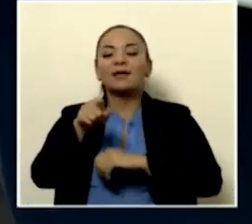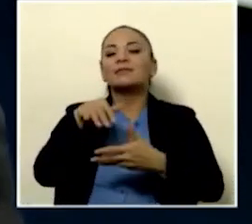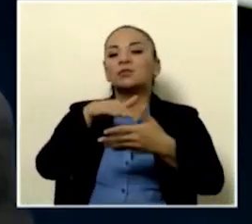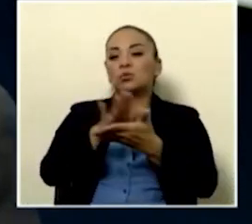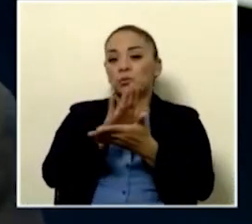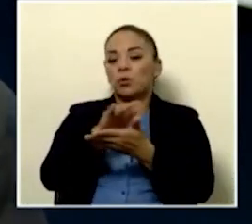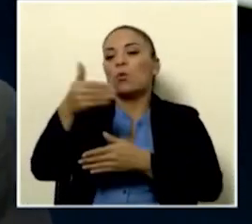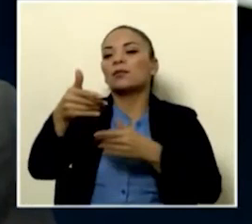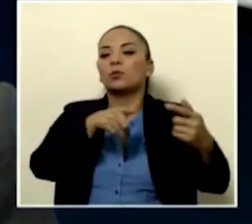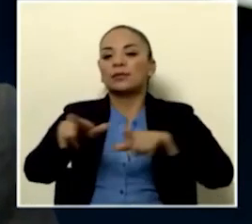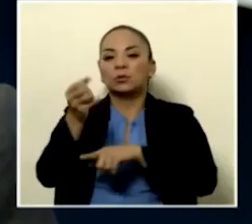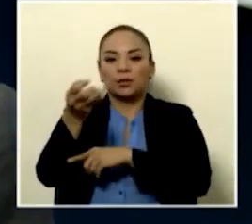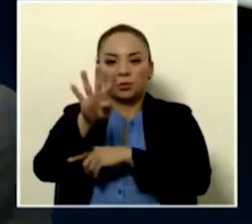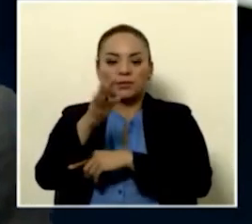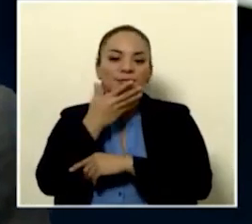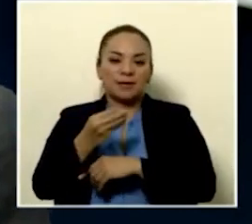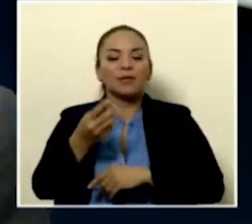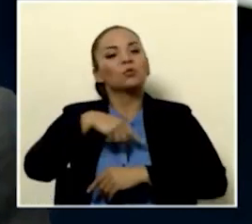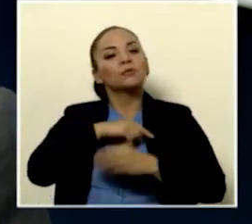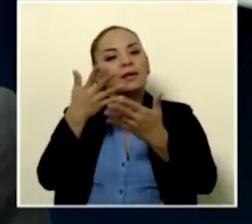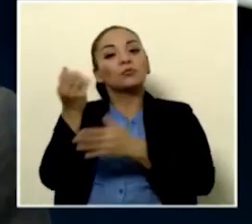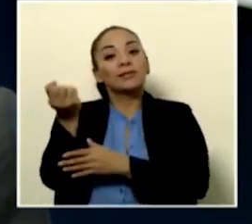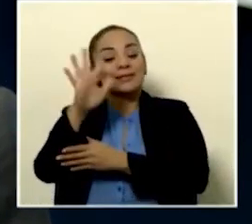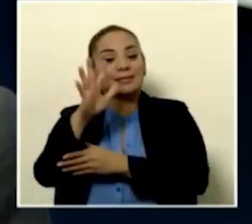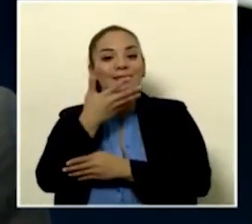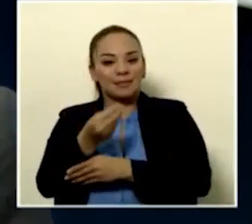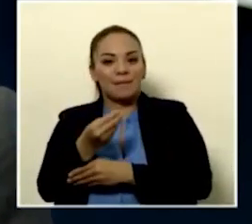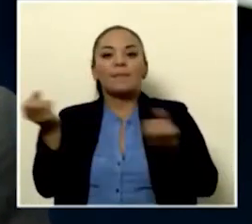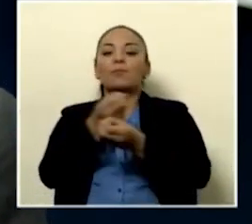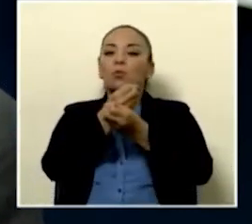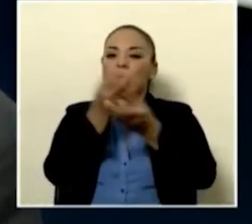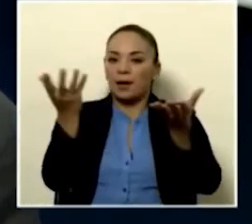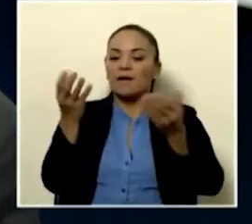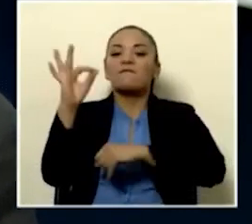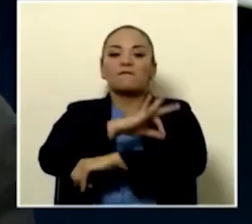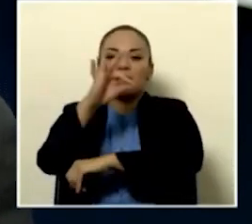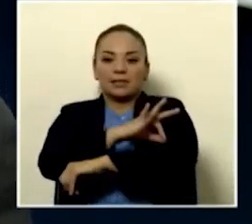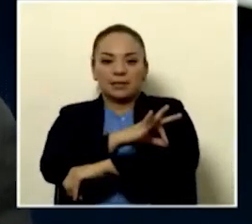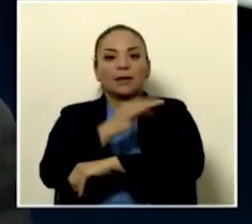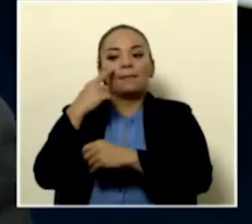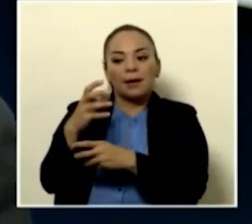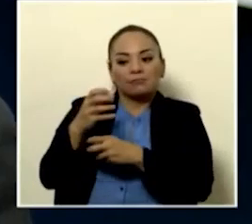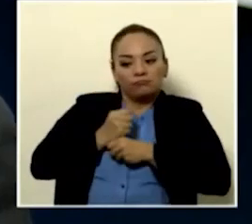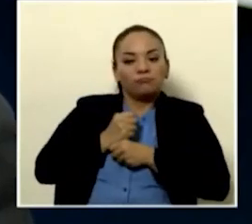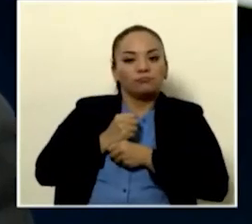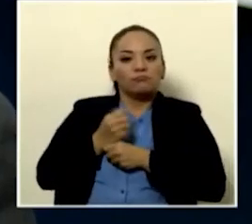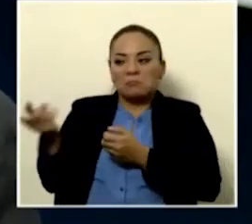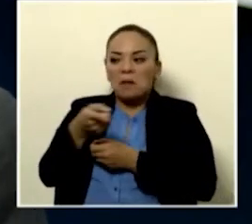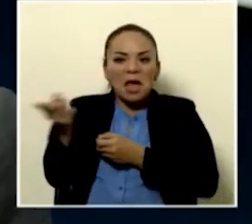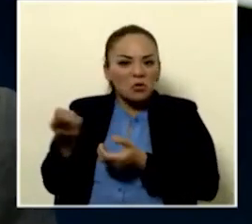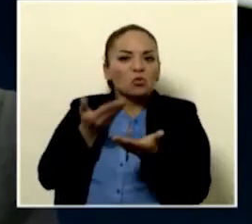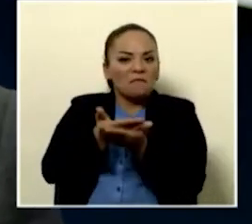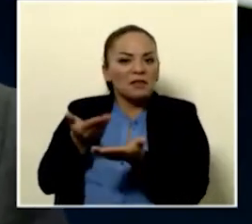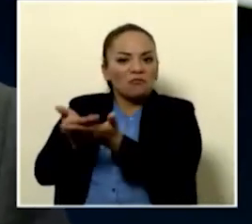diciembre. Esperamos el 15 de diciembre estar haciendo la publicación de las fechas para la recepción de las ofertas de